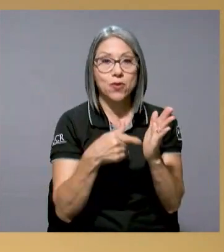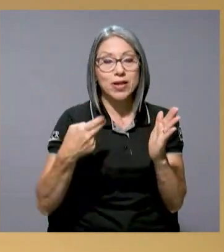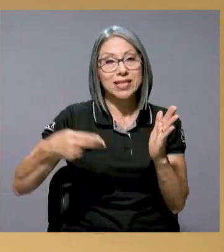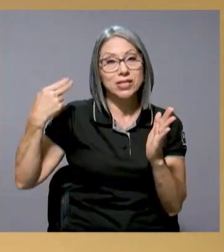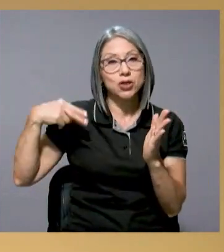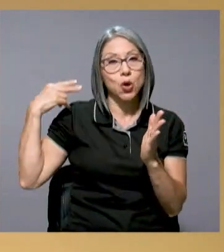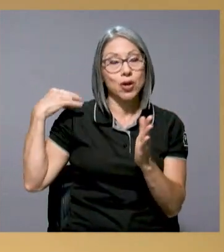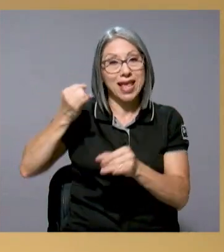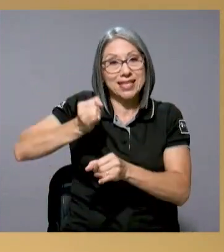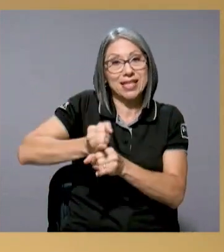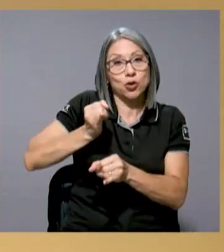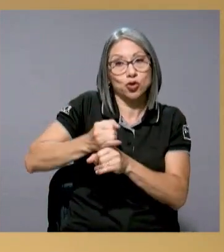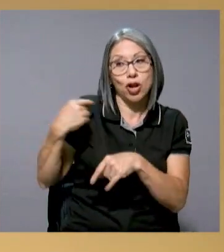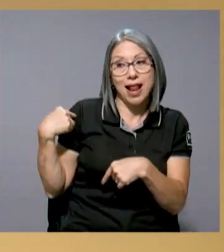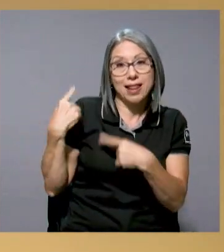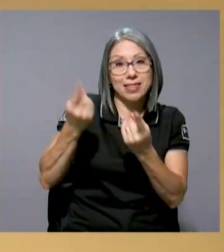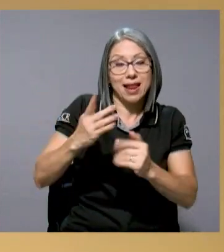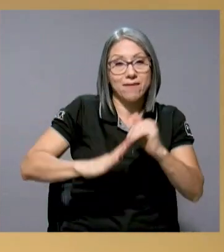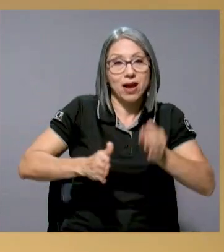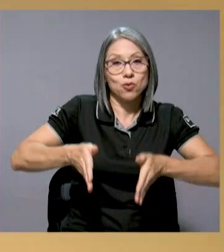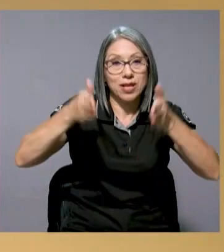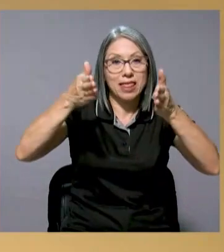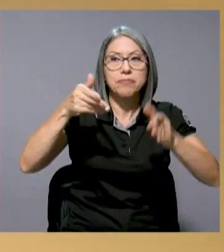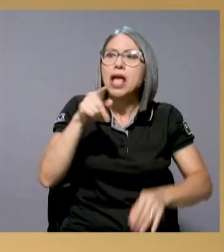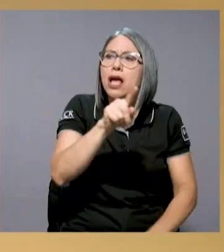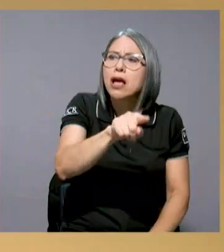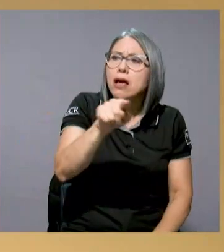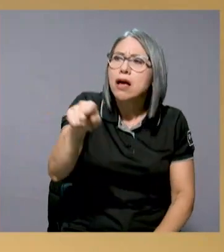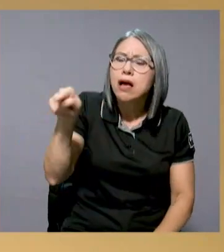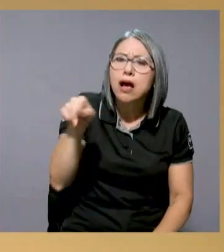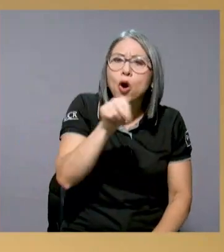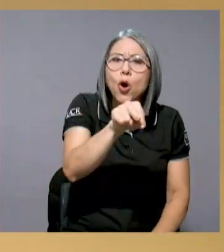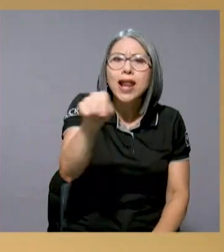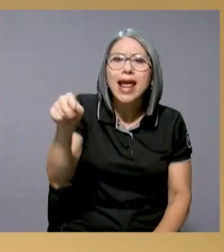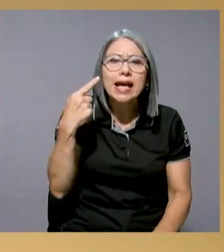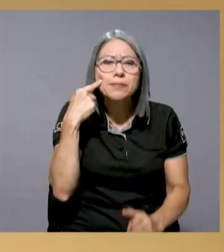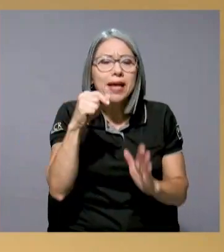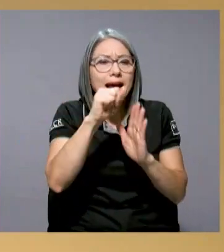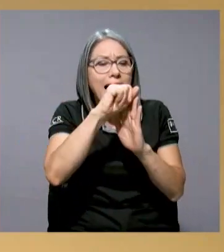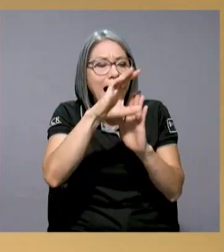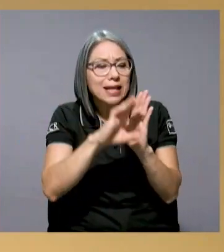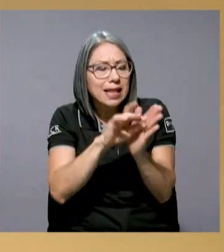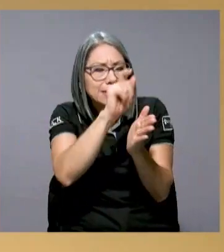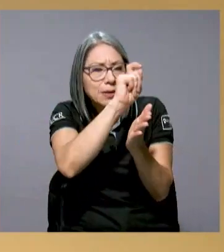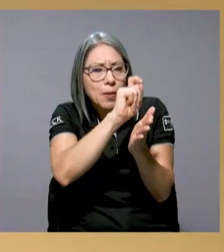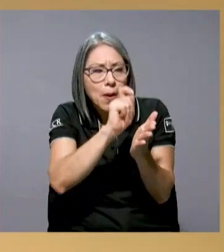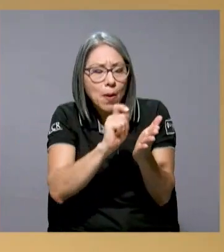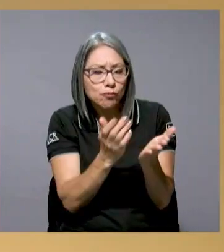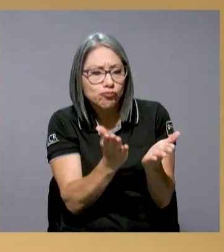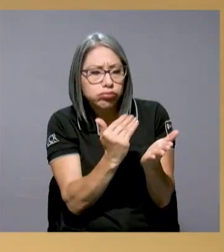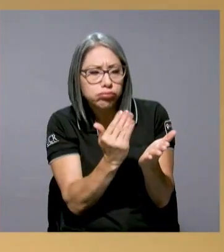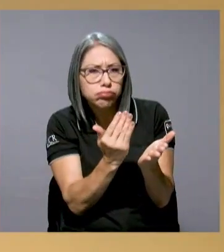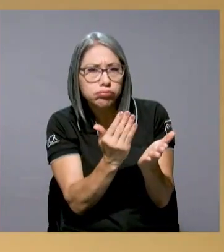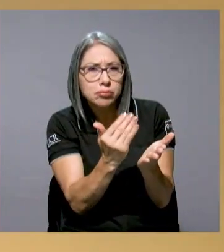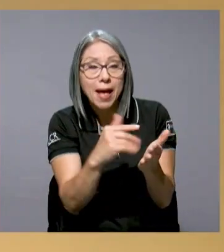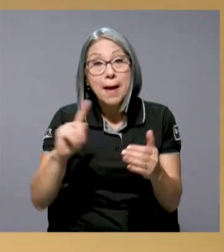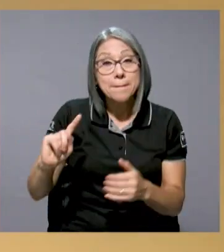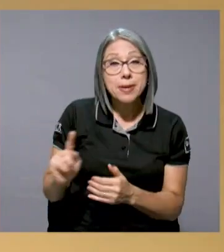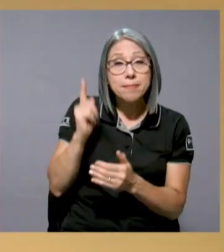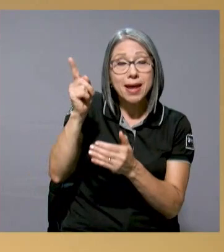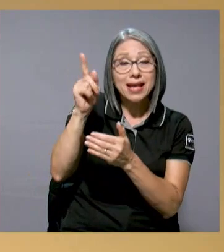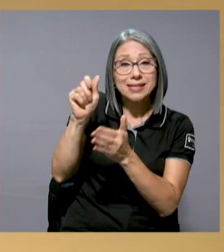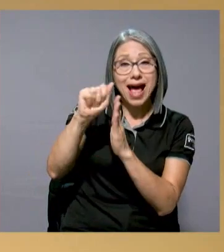facultad, entonces los colegas pues revisan las actas, y en las primeras actas de la Escuela de Ciencias